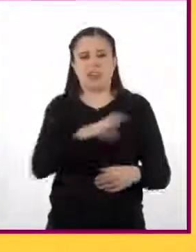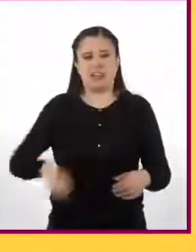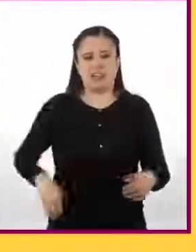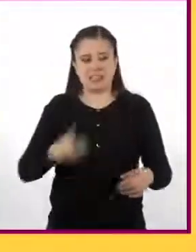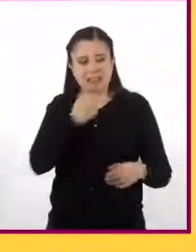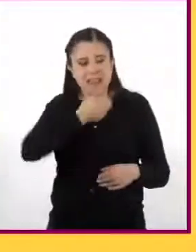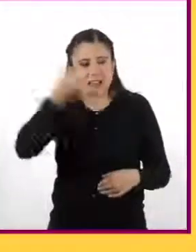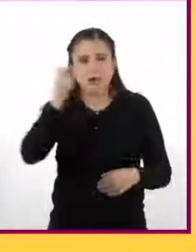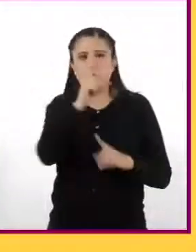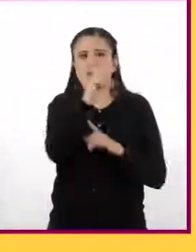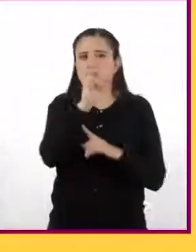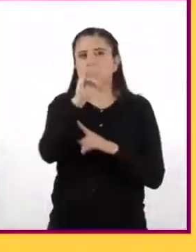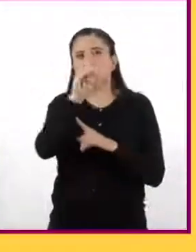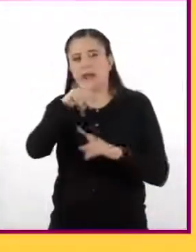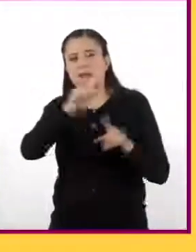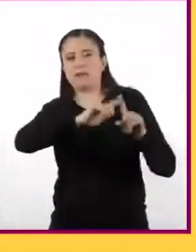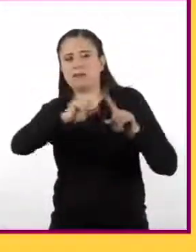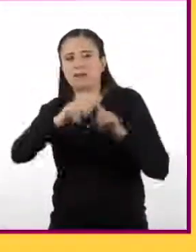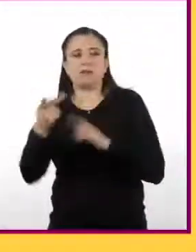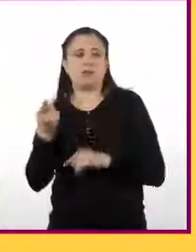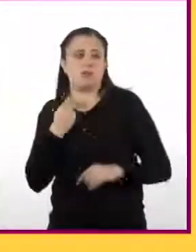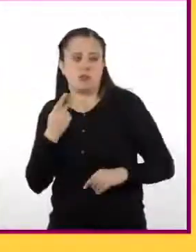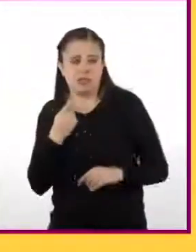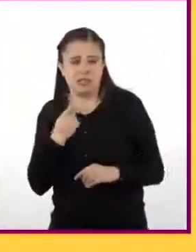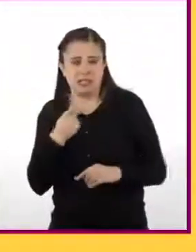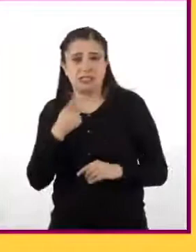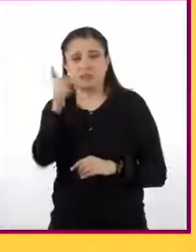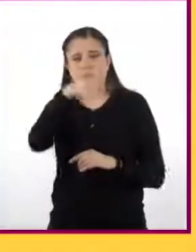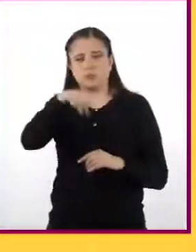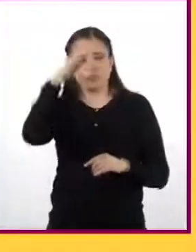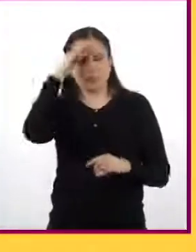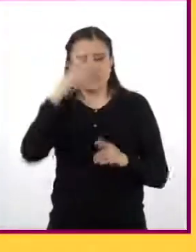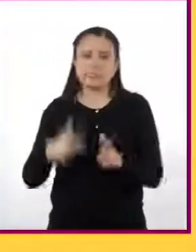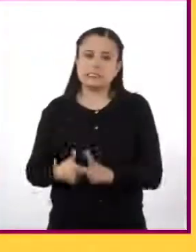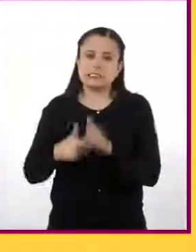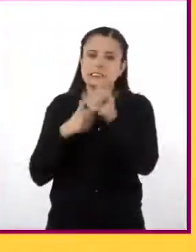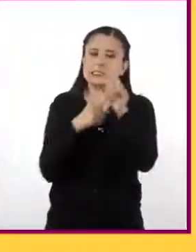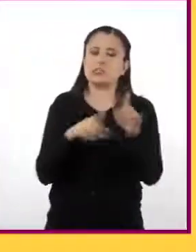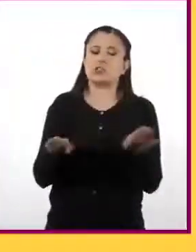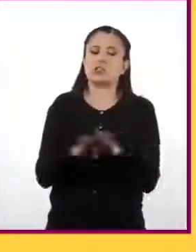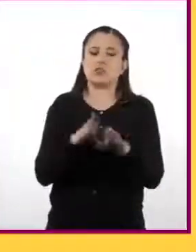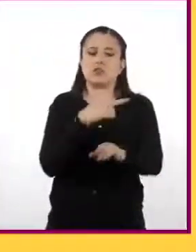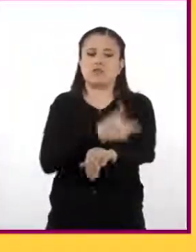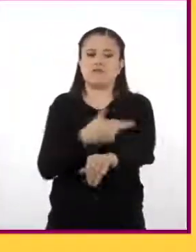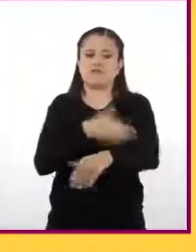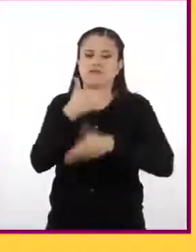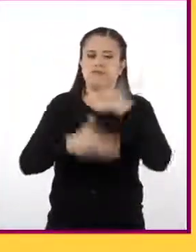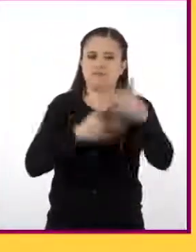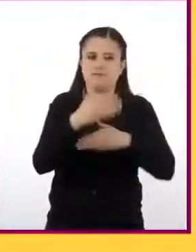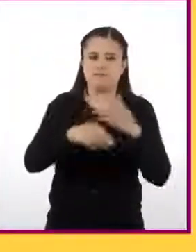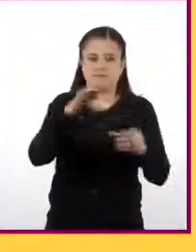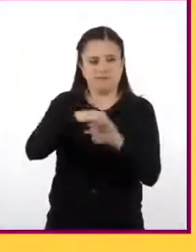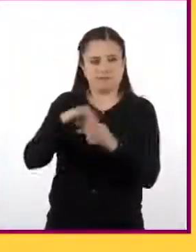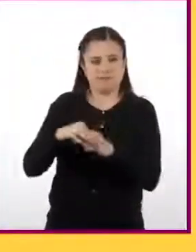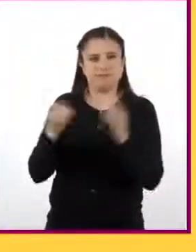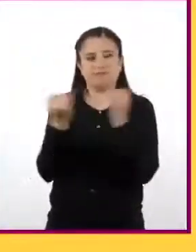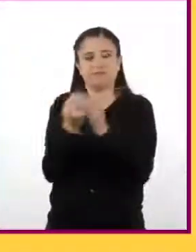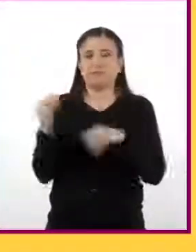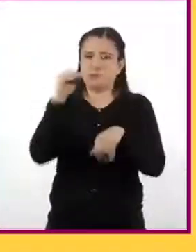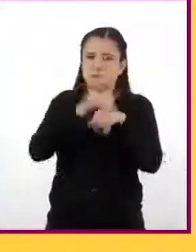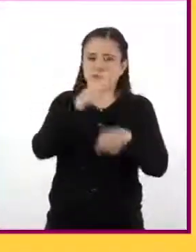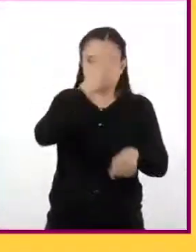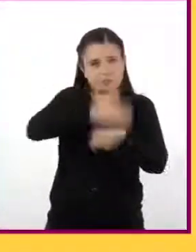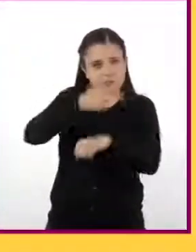la ciudadanía cuáles son los criterios que deben seguirse en un proceso electoral, así como poner